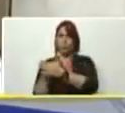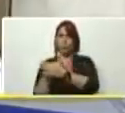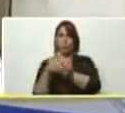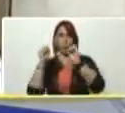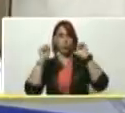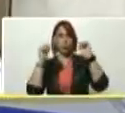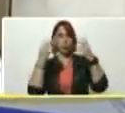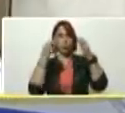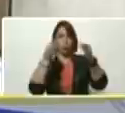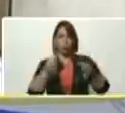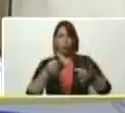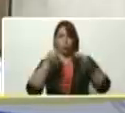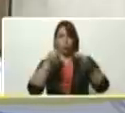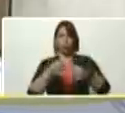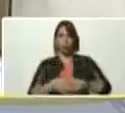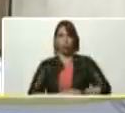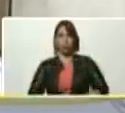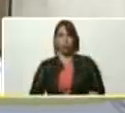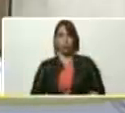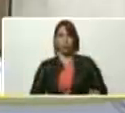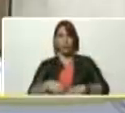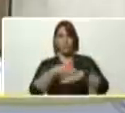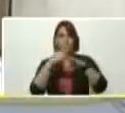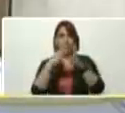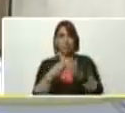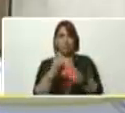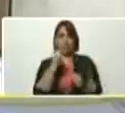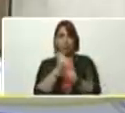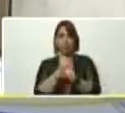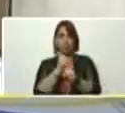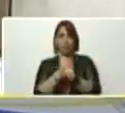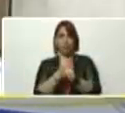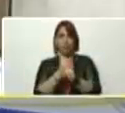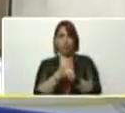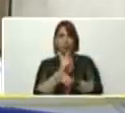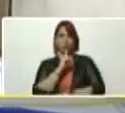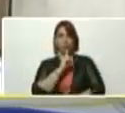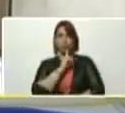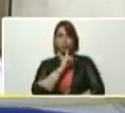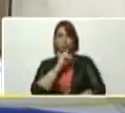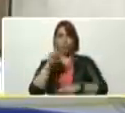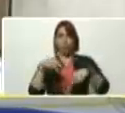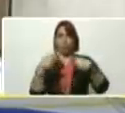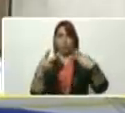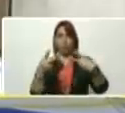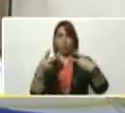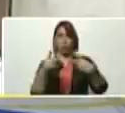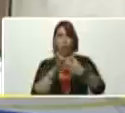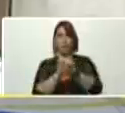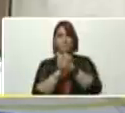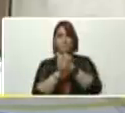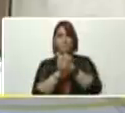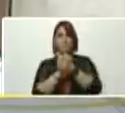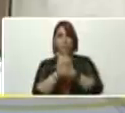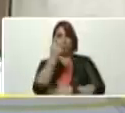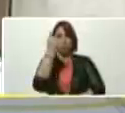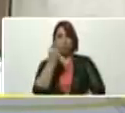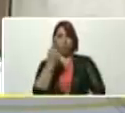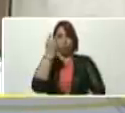triunfo permanente. En el Ministerio del Trabajo he decidido nombrar a el compañero